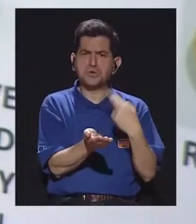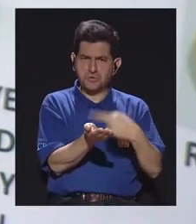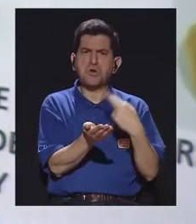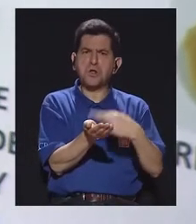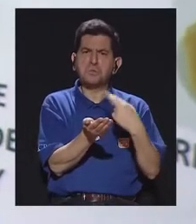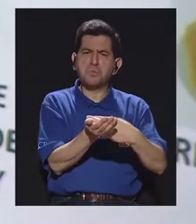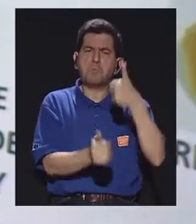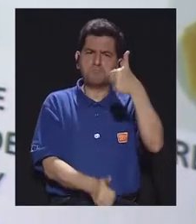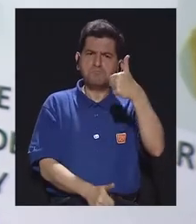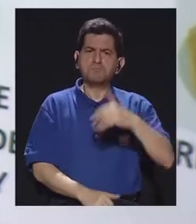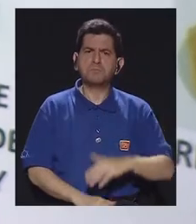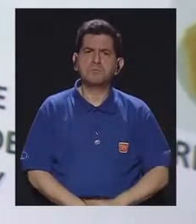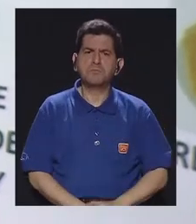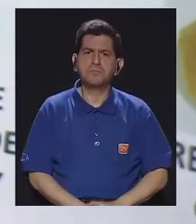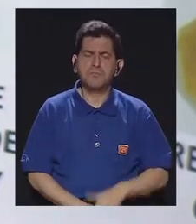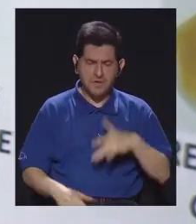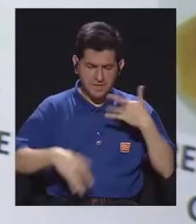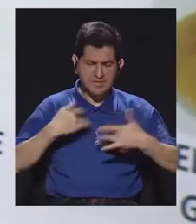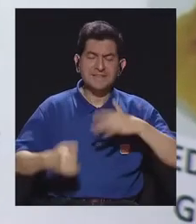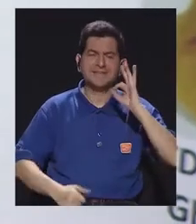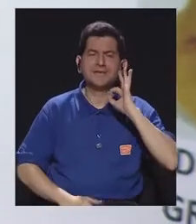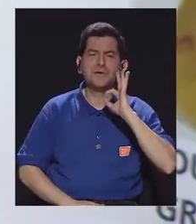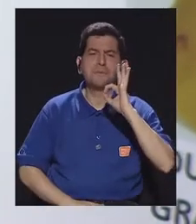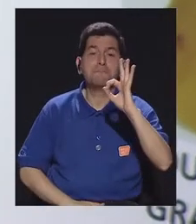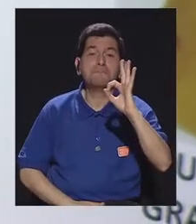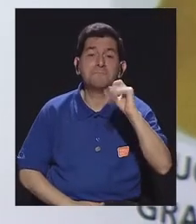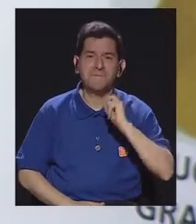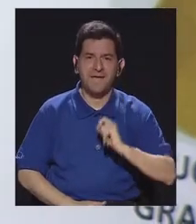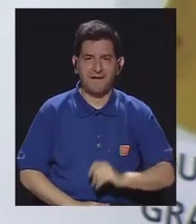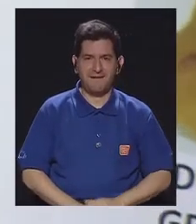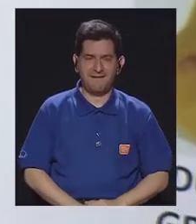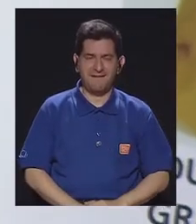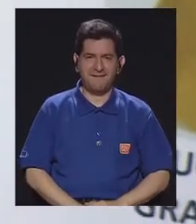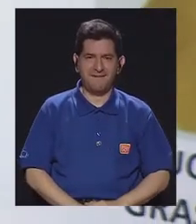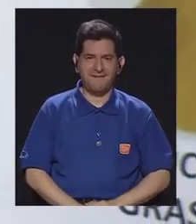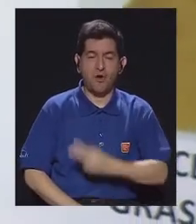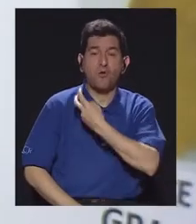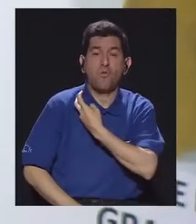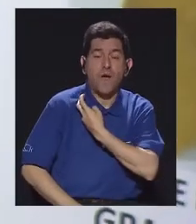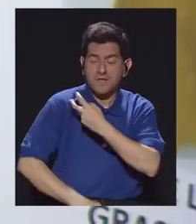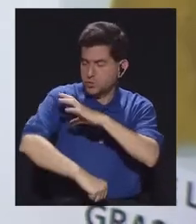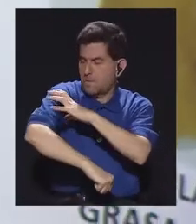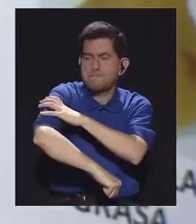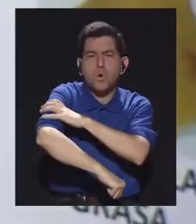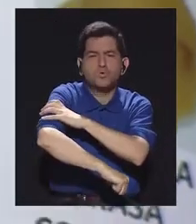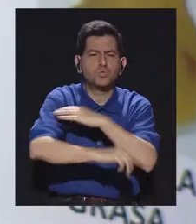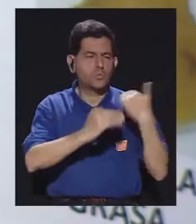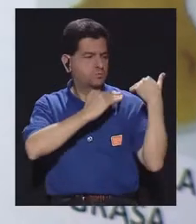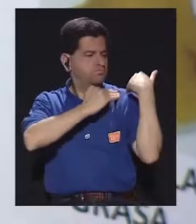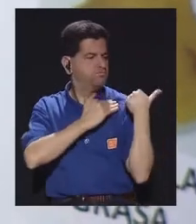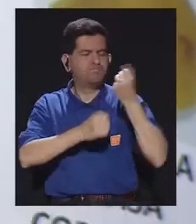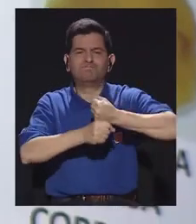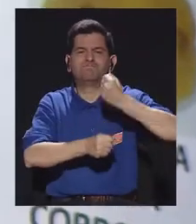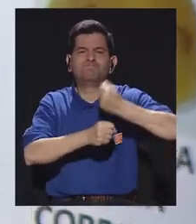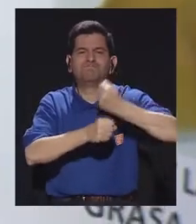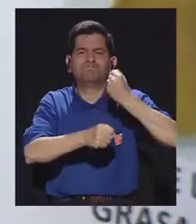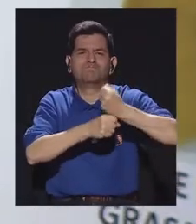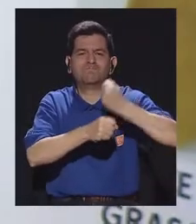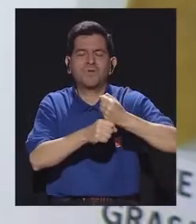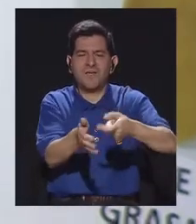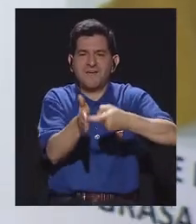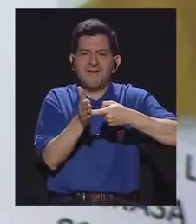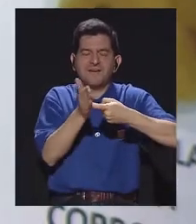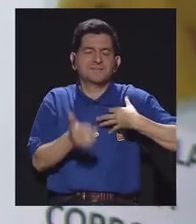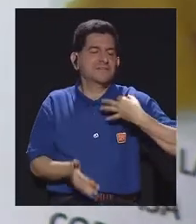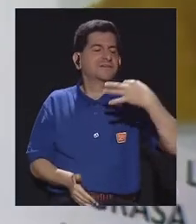ritmo, pararán. O sea, nos sentimos bien. Nuestros huesos, nuestros músculos soportan ese trabajo que nos